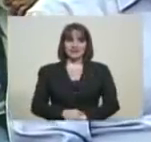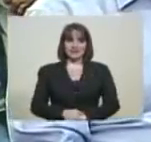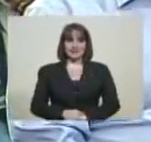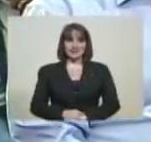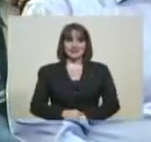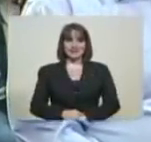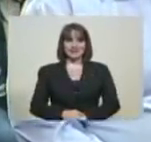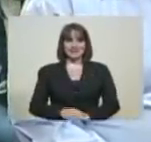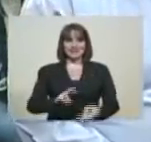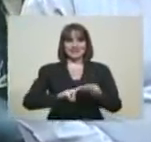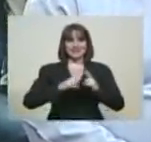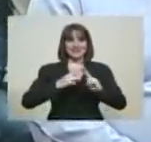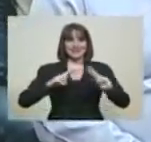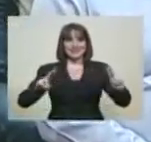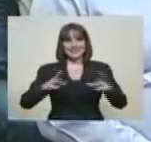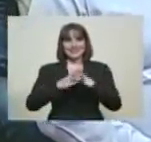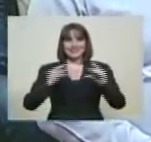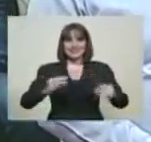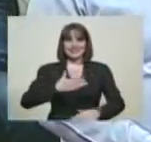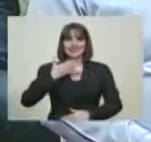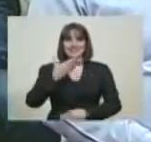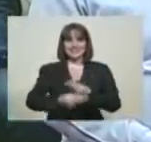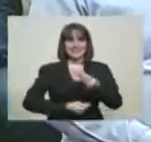todo es posible